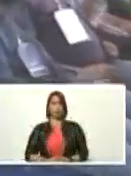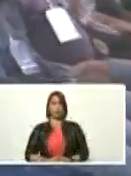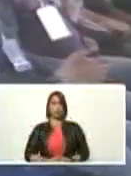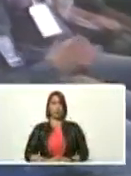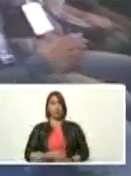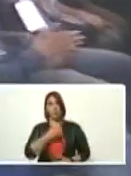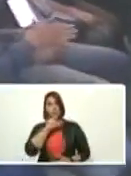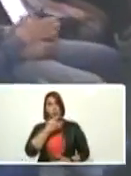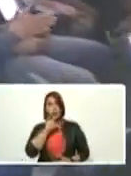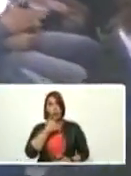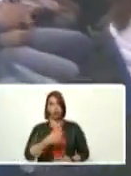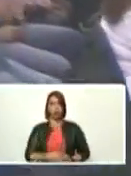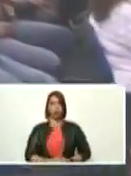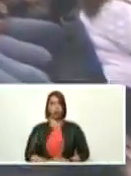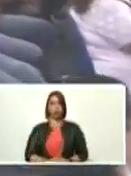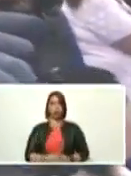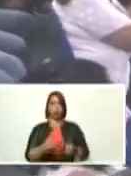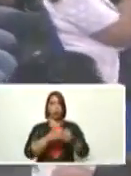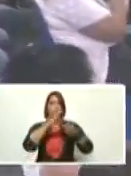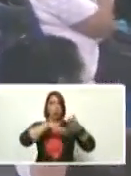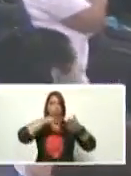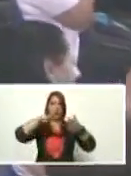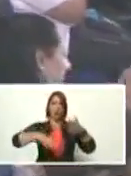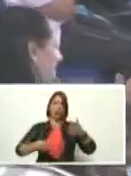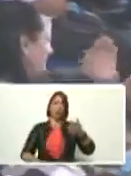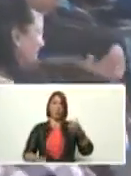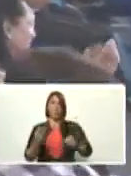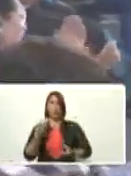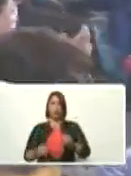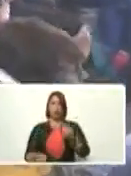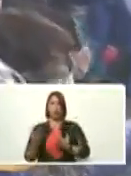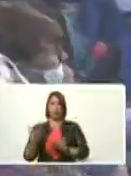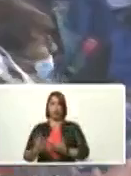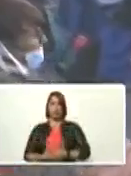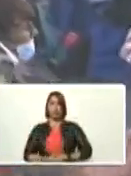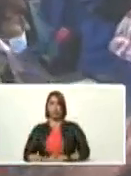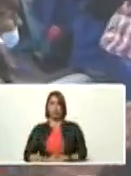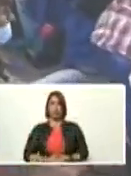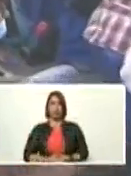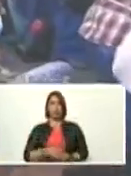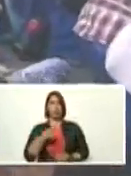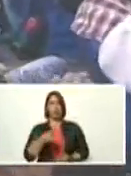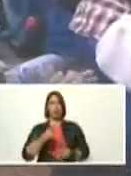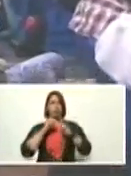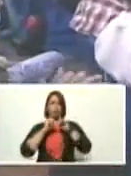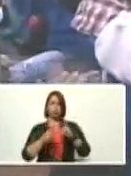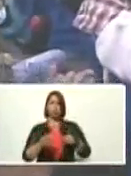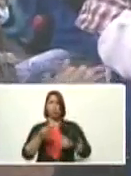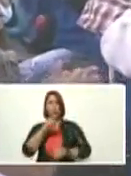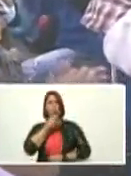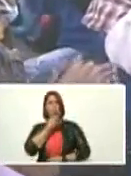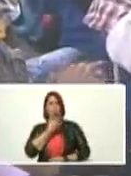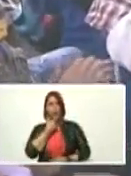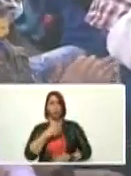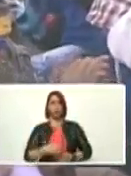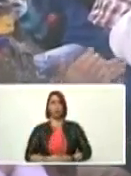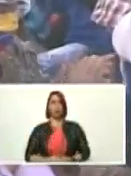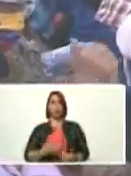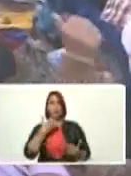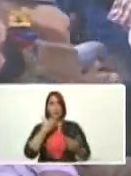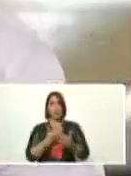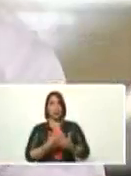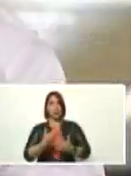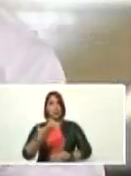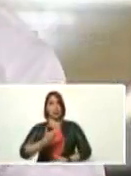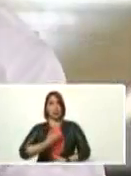bonitura, con murales, flores. Eso se puso bonito, bonito, gracias a la